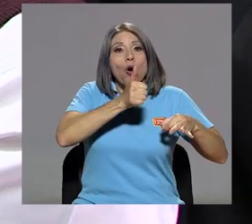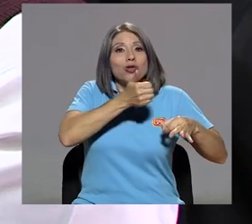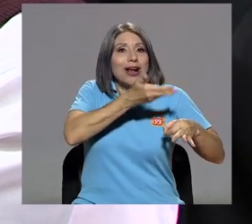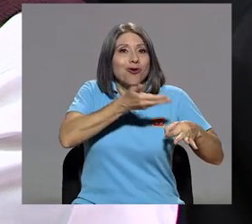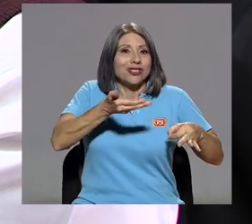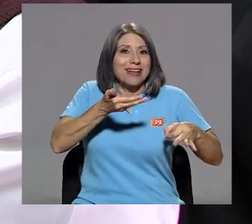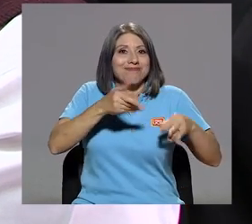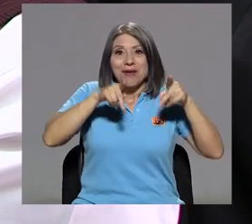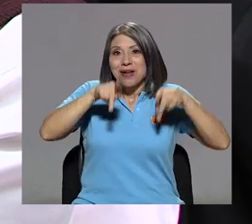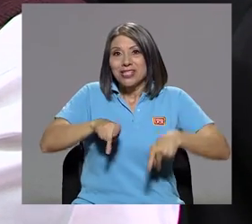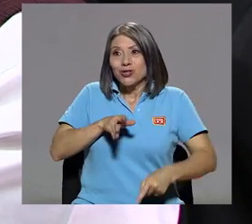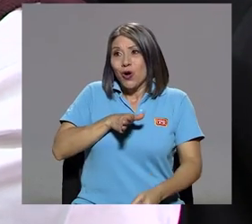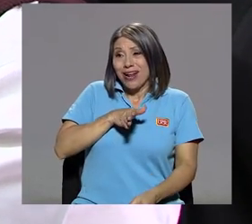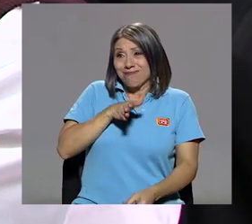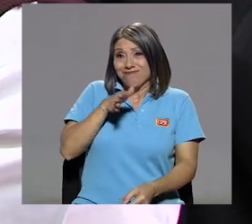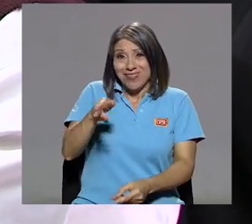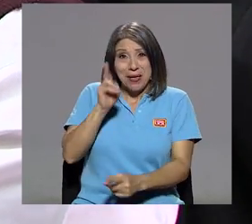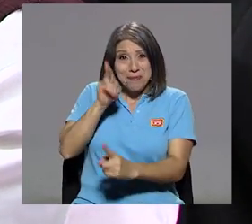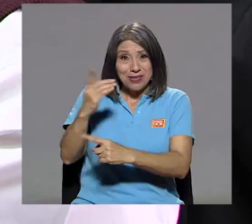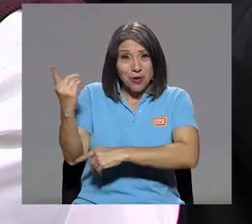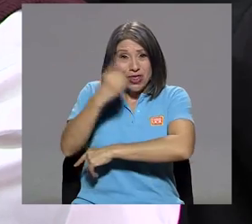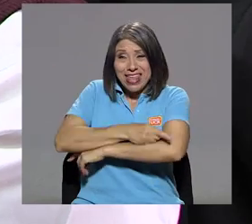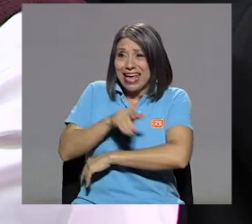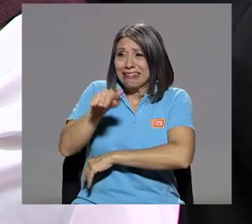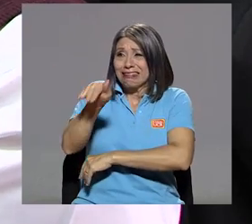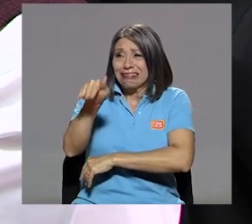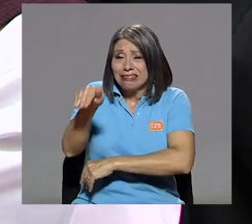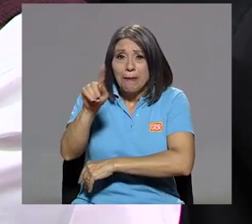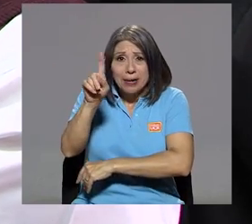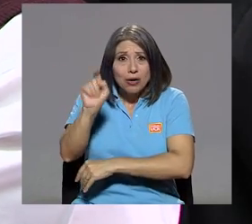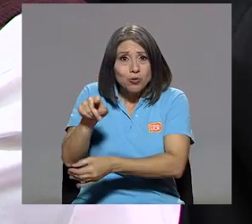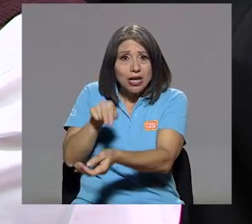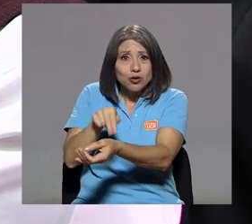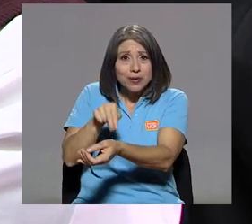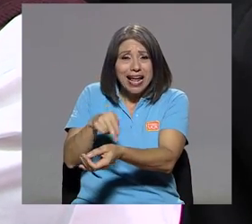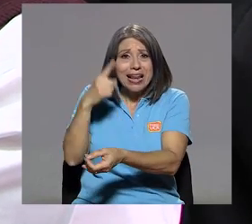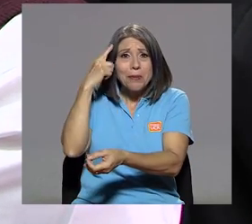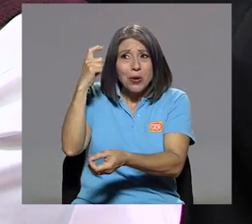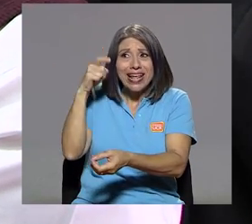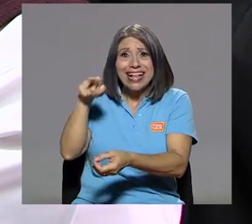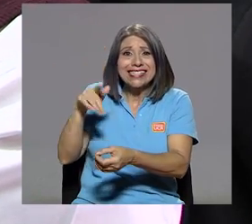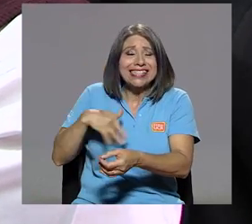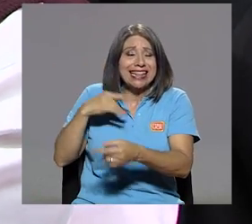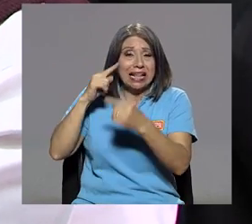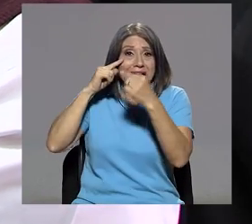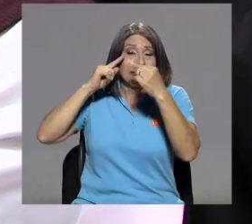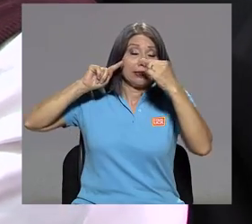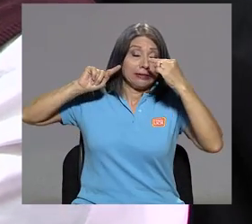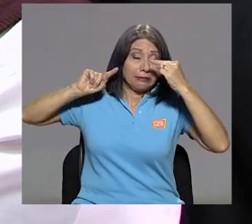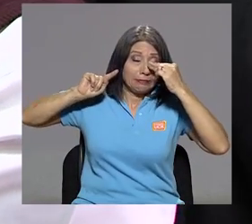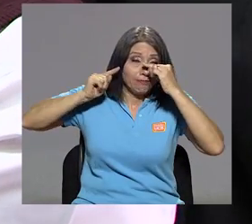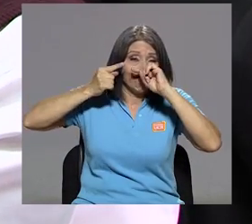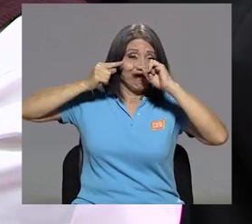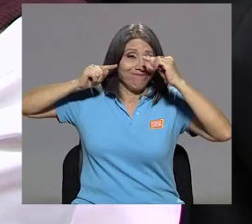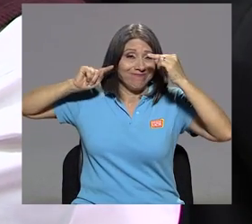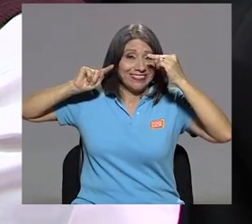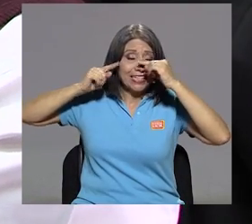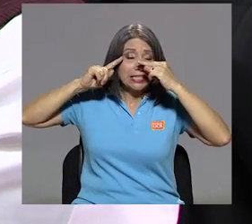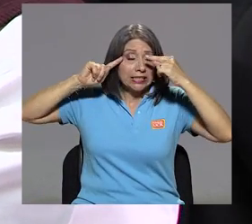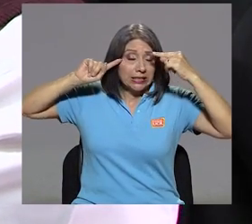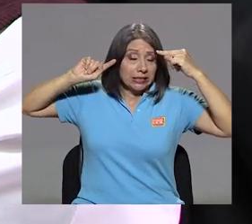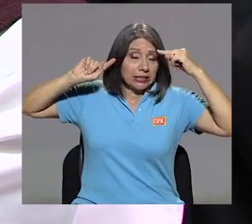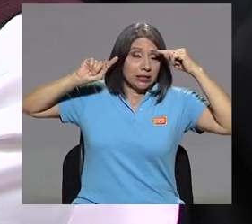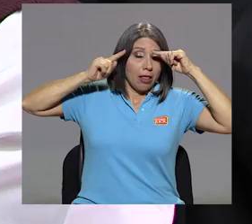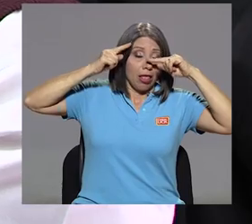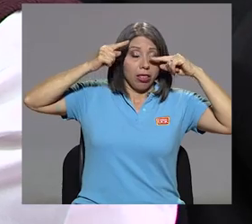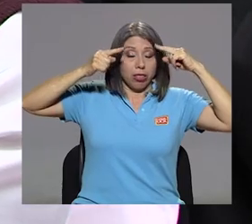el paciente consulta en el hospital casi que el mismo día porque el dolor ocular es sumamente intenso, un dolor tan intenso que incluso los pacientes